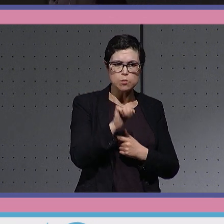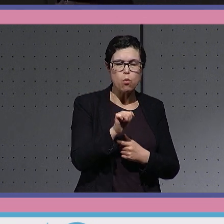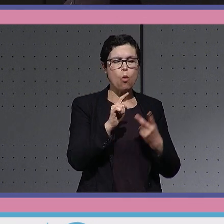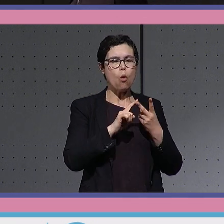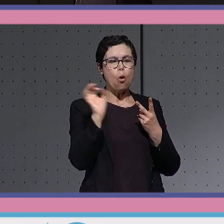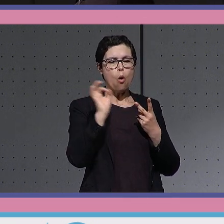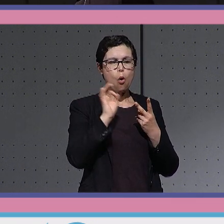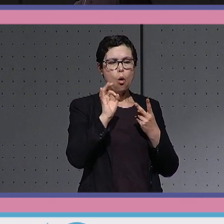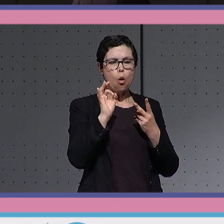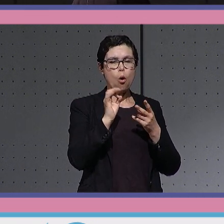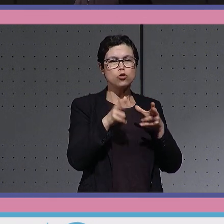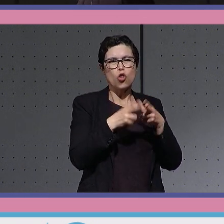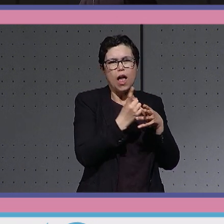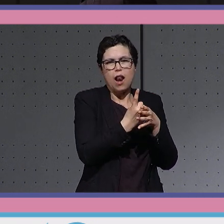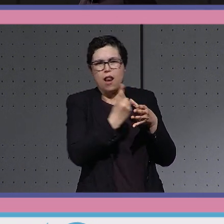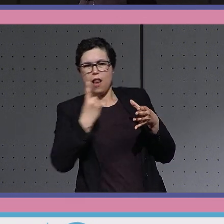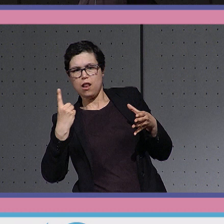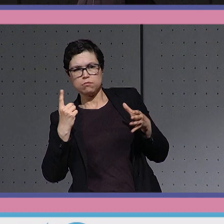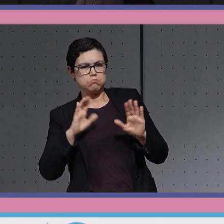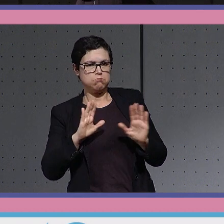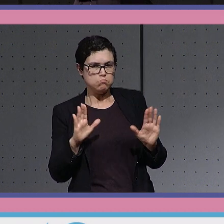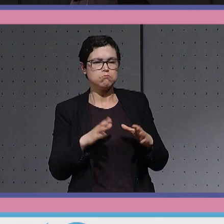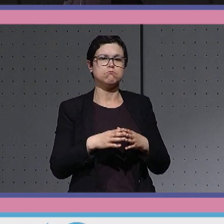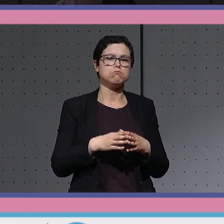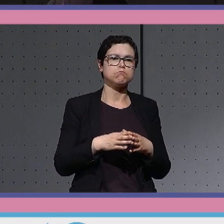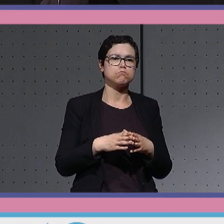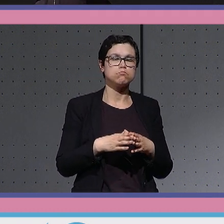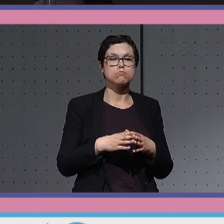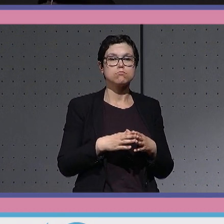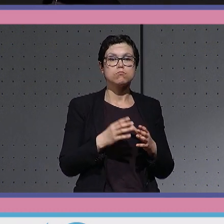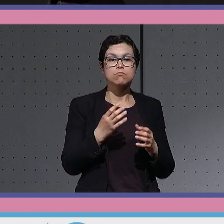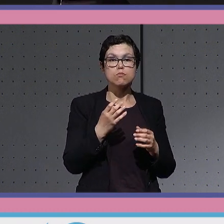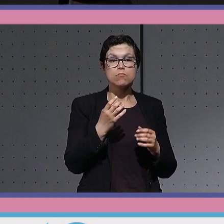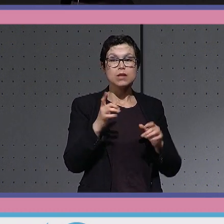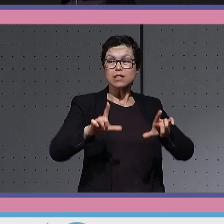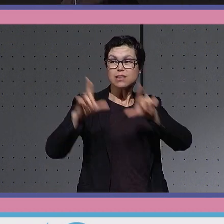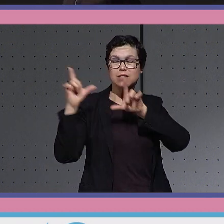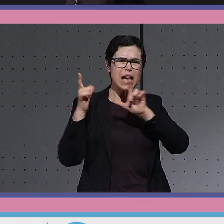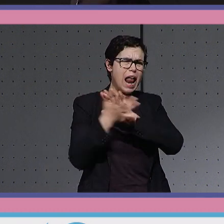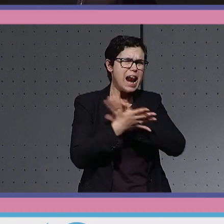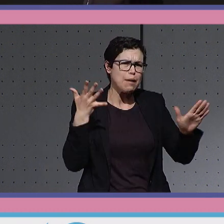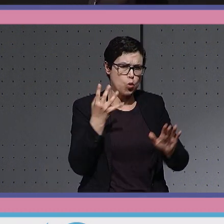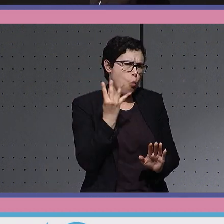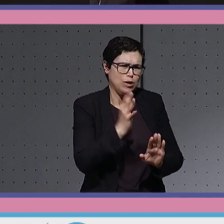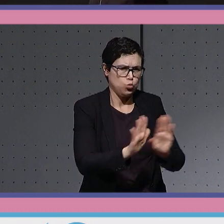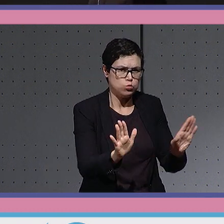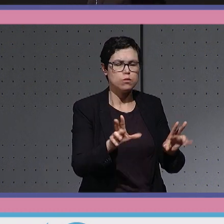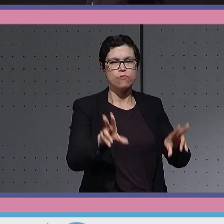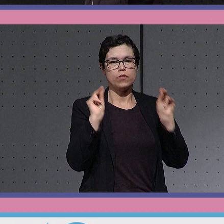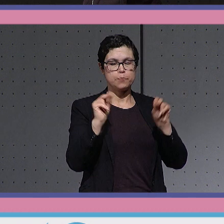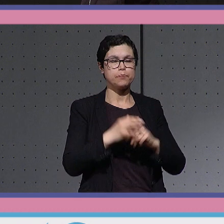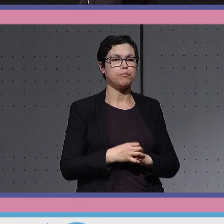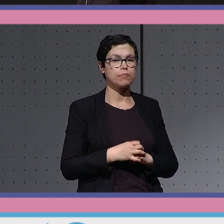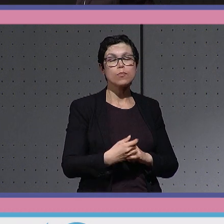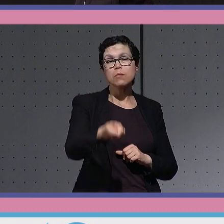aislamiento social o la letargia. Algo. 4 o 5 diapositivas, pero rápidas, y termino. Efectos adversos